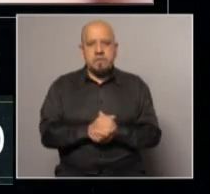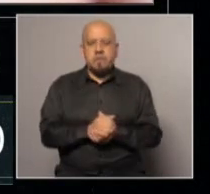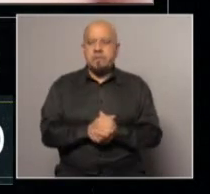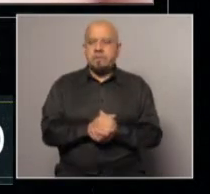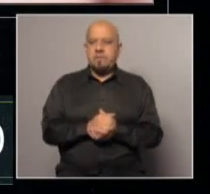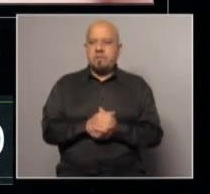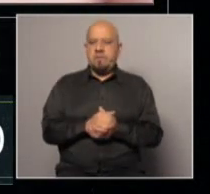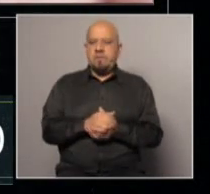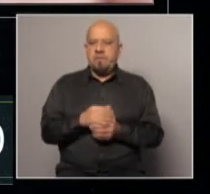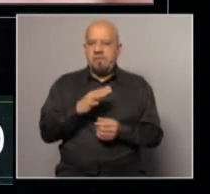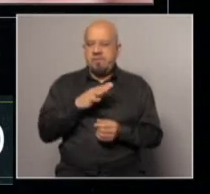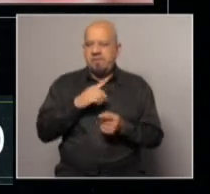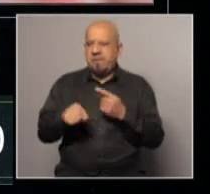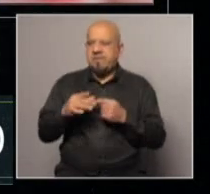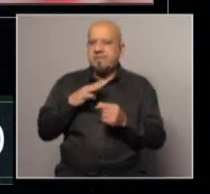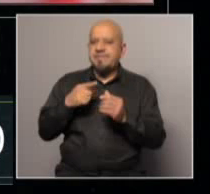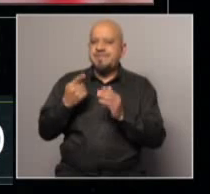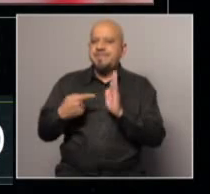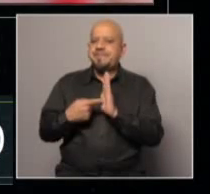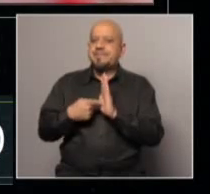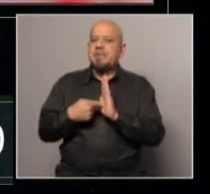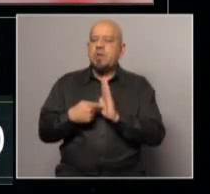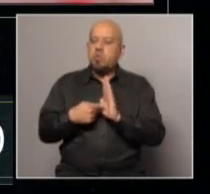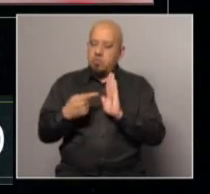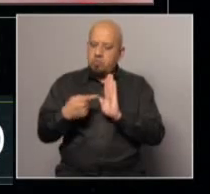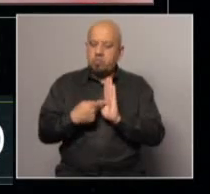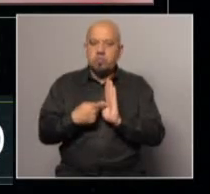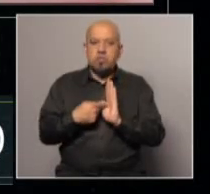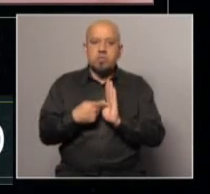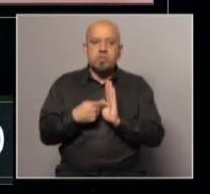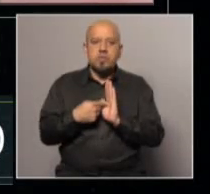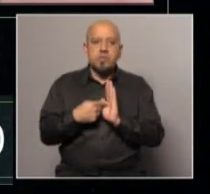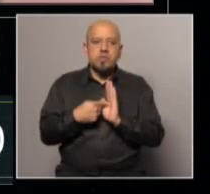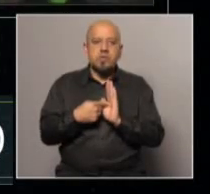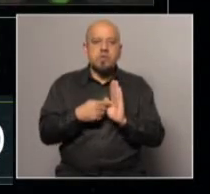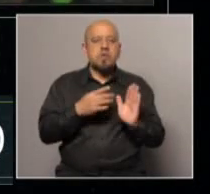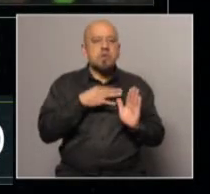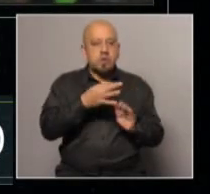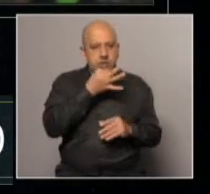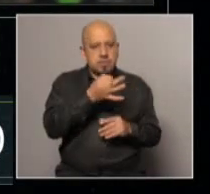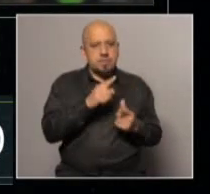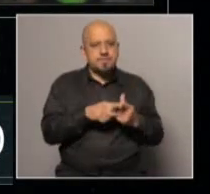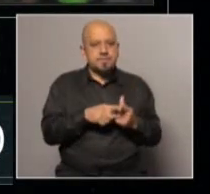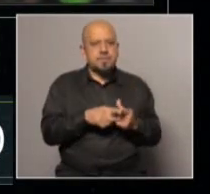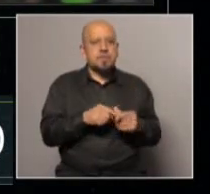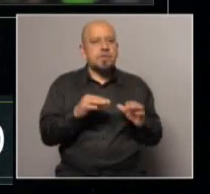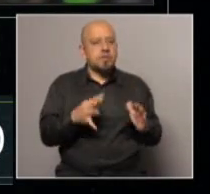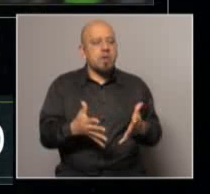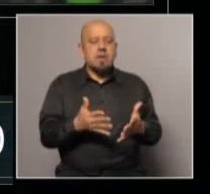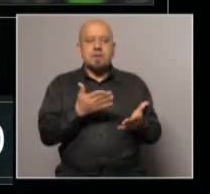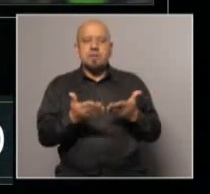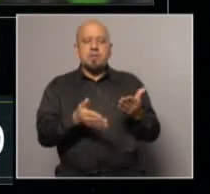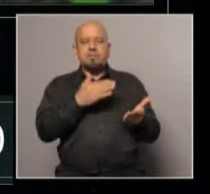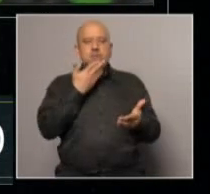Daniel, hay otro punto muy interesante que señala a los consumidores habituales. Perdona, porque quiero decir una cosa más. Parece todo muy sugestivo,